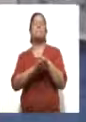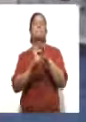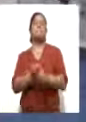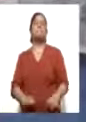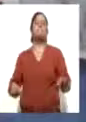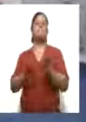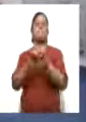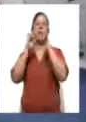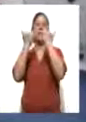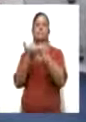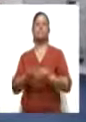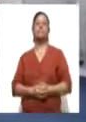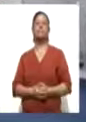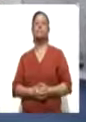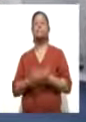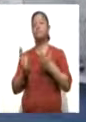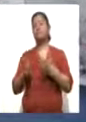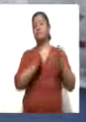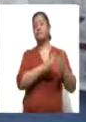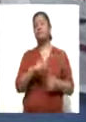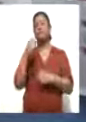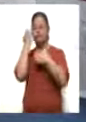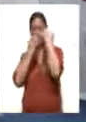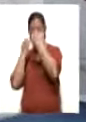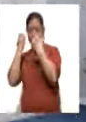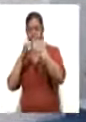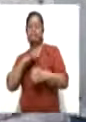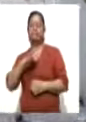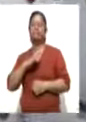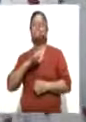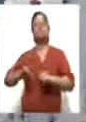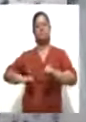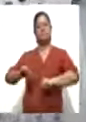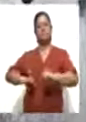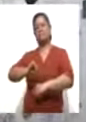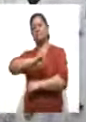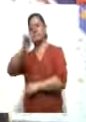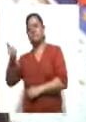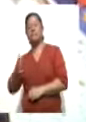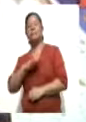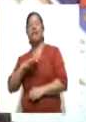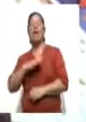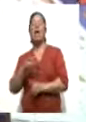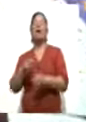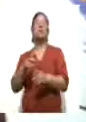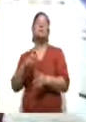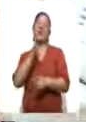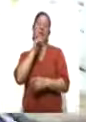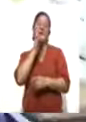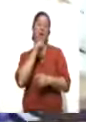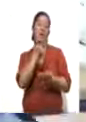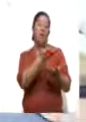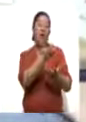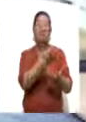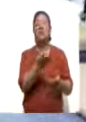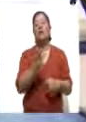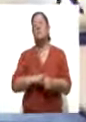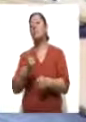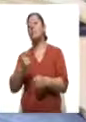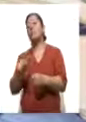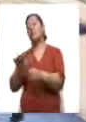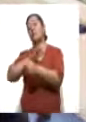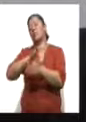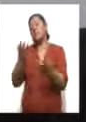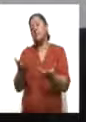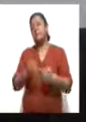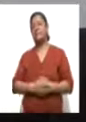asociación. Por otro lado, analiza retomar algunas actividades que se dejaron de desarrollar debido a la pandemia por